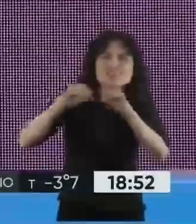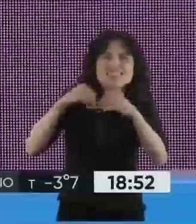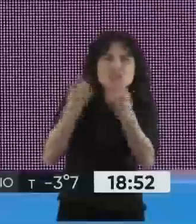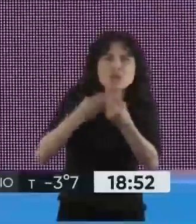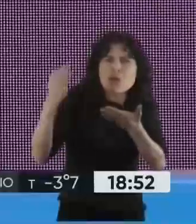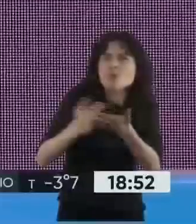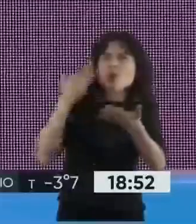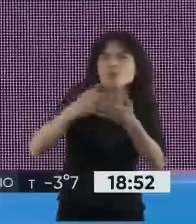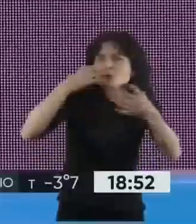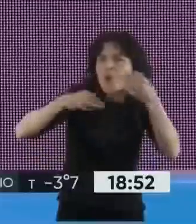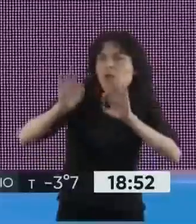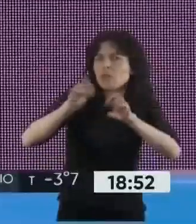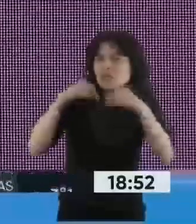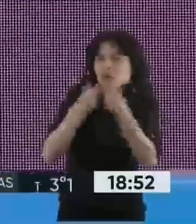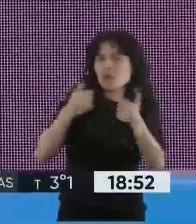buenos, muy buenos.